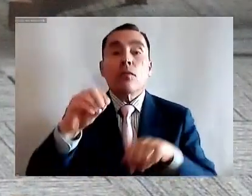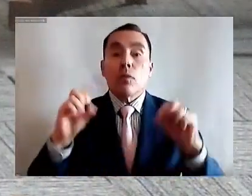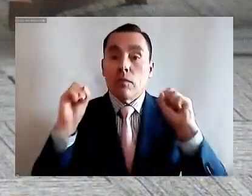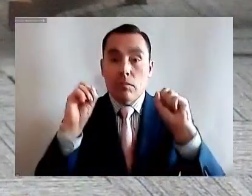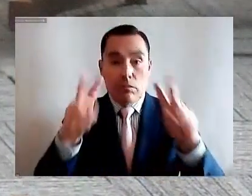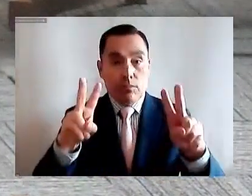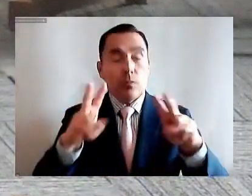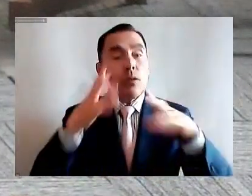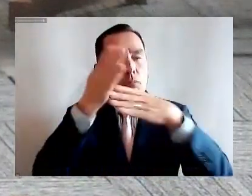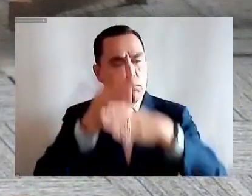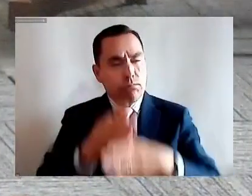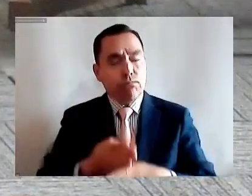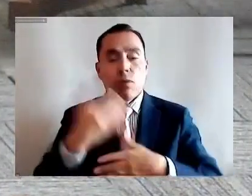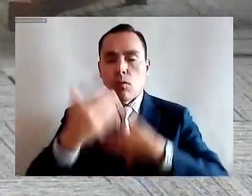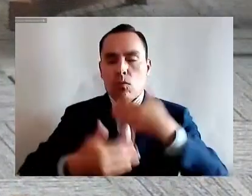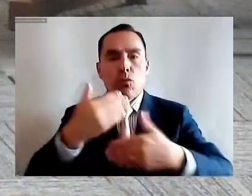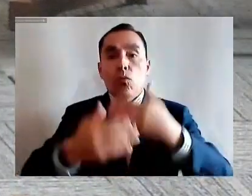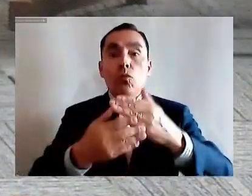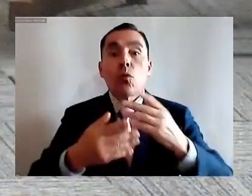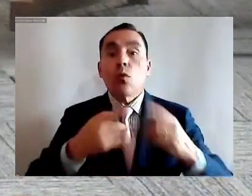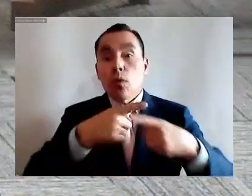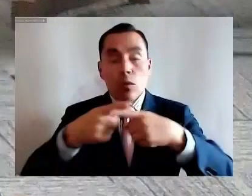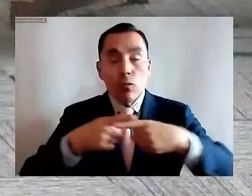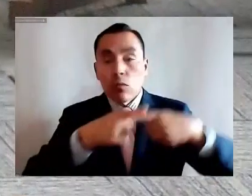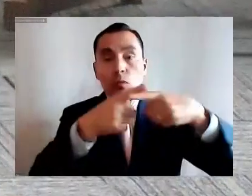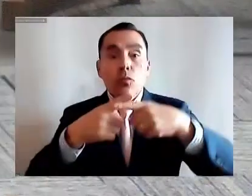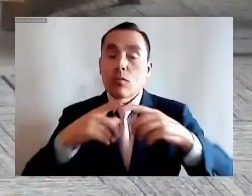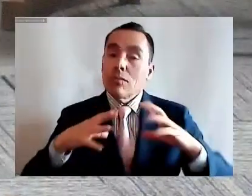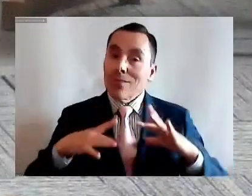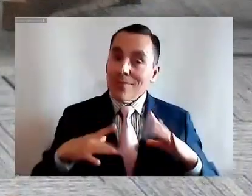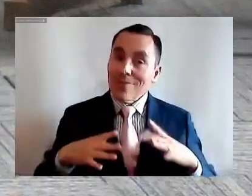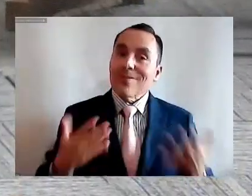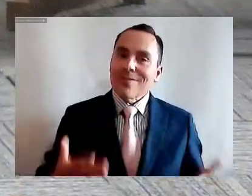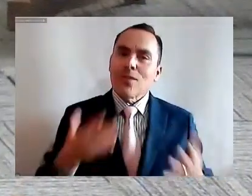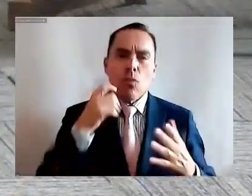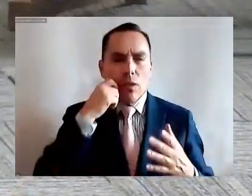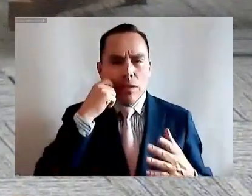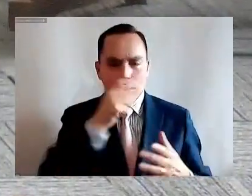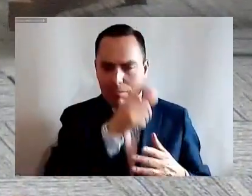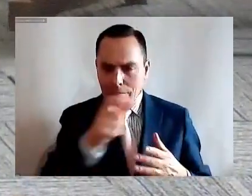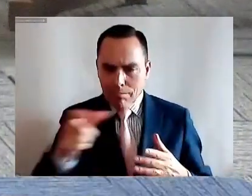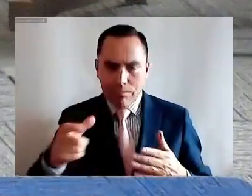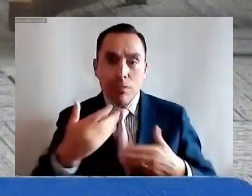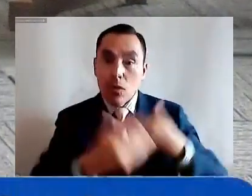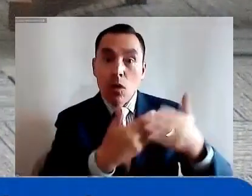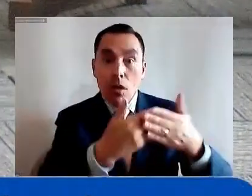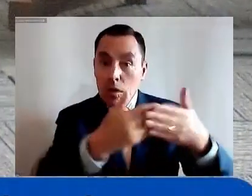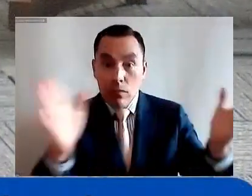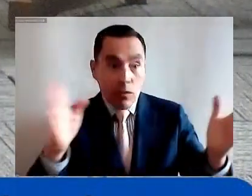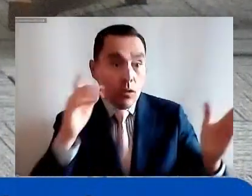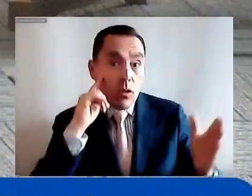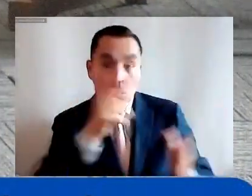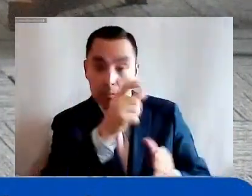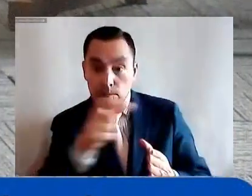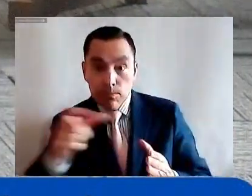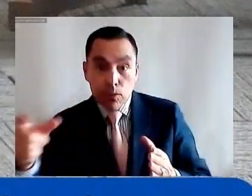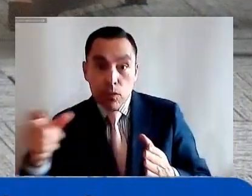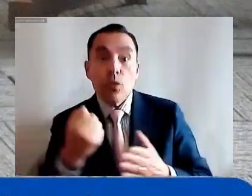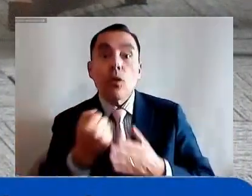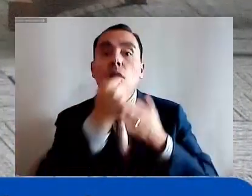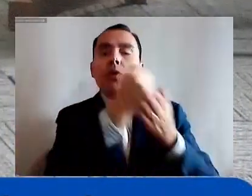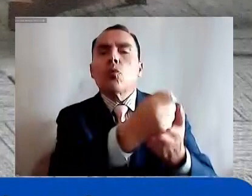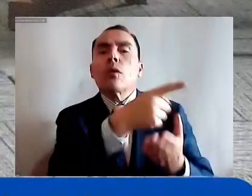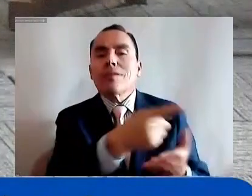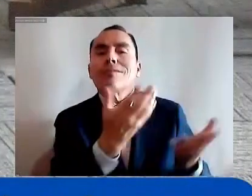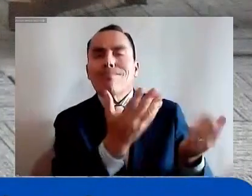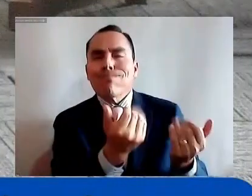progreso social y el disfrute pleno de los derechos humanos y de las libertades fundamentales necesitan de